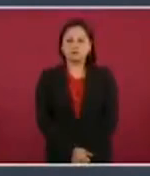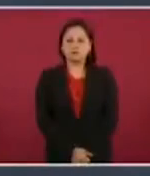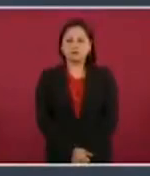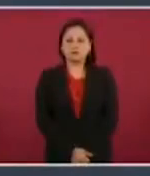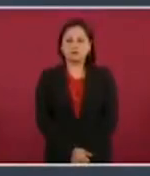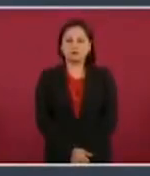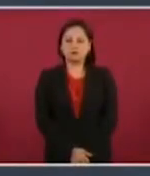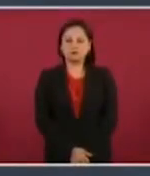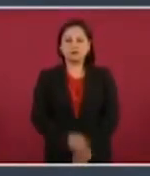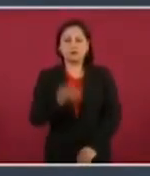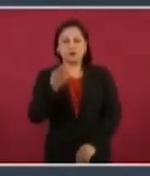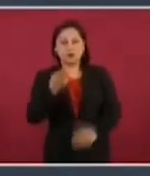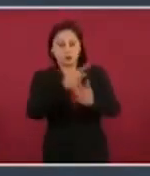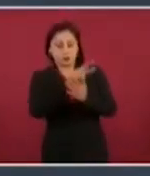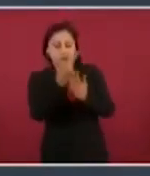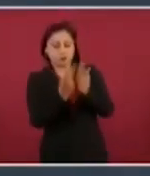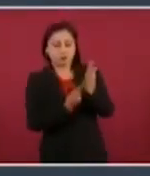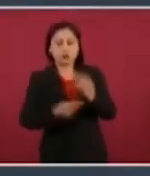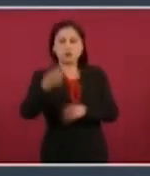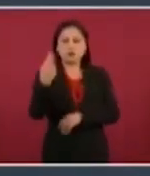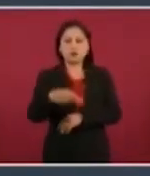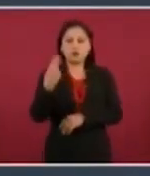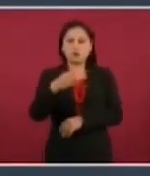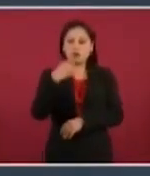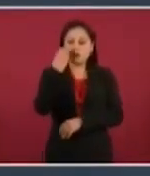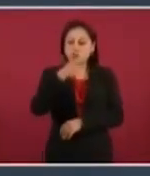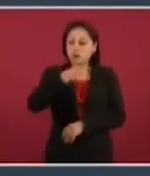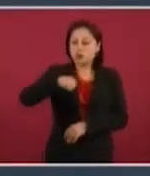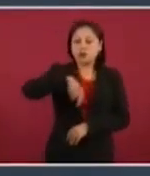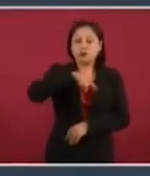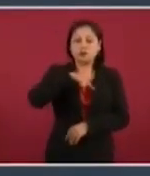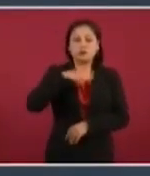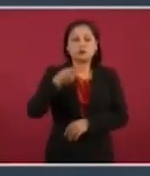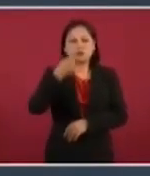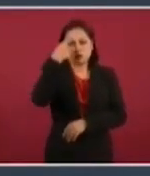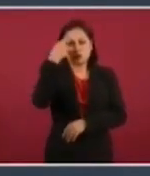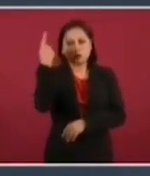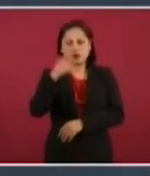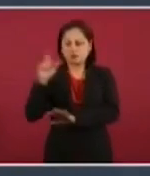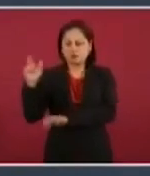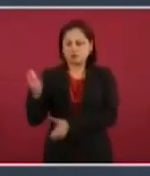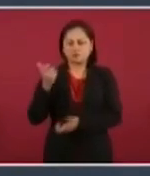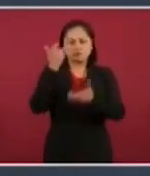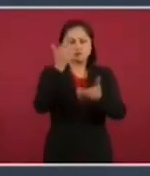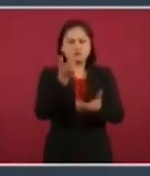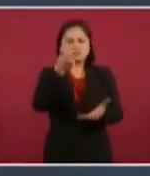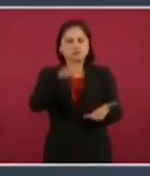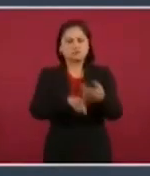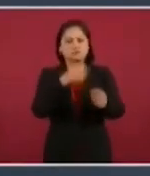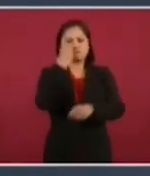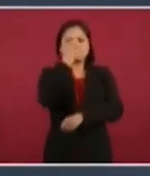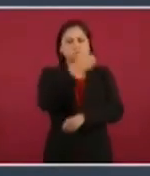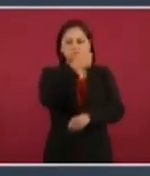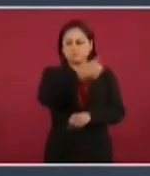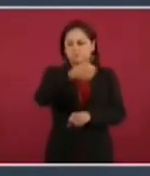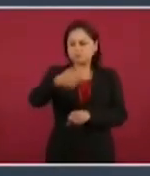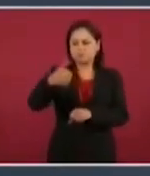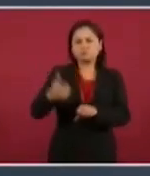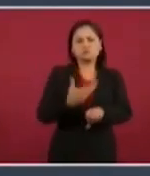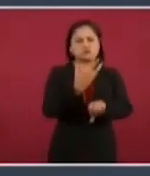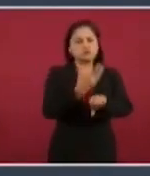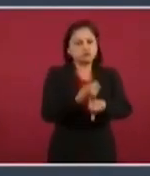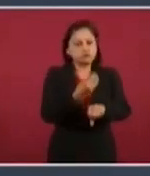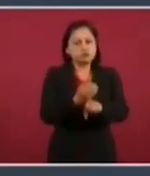el cual destina recursos para la construcción, reparación